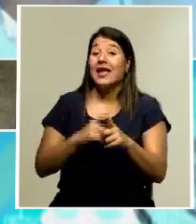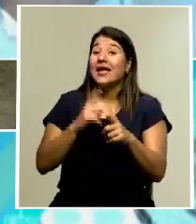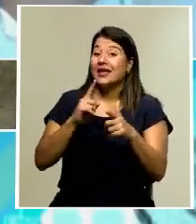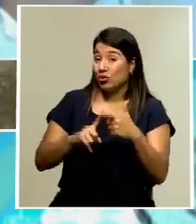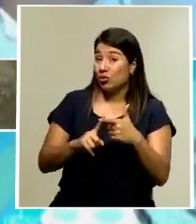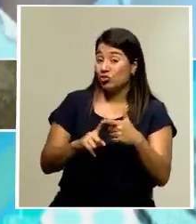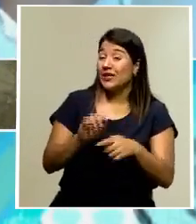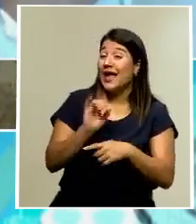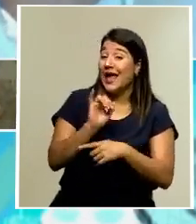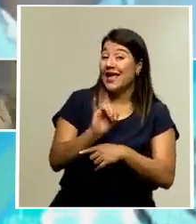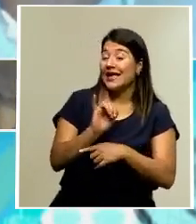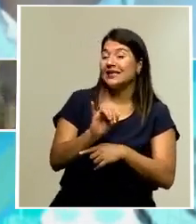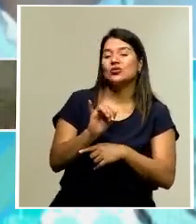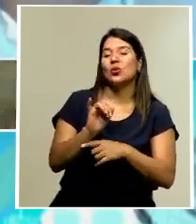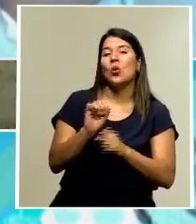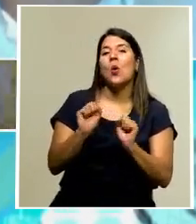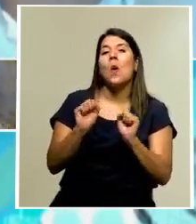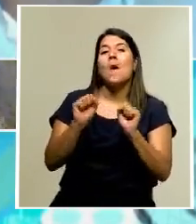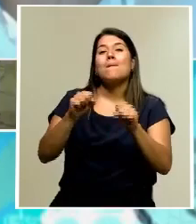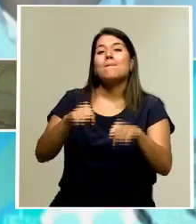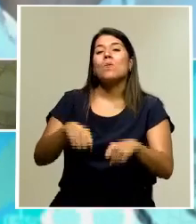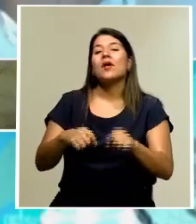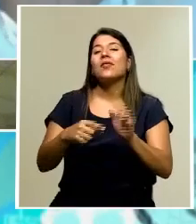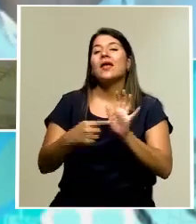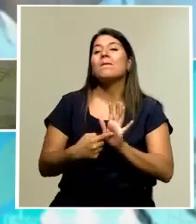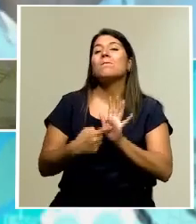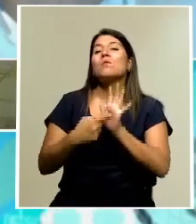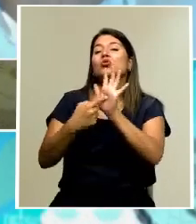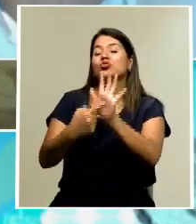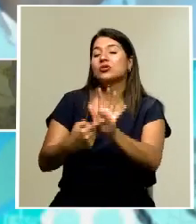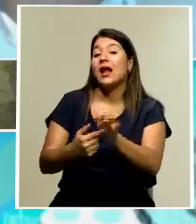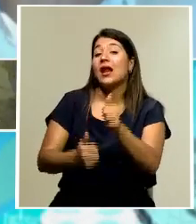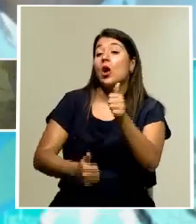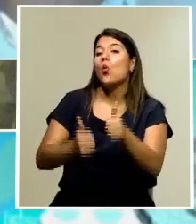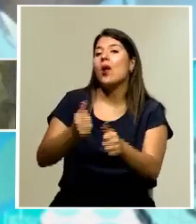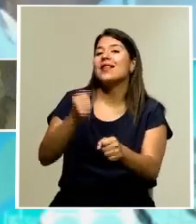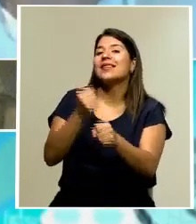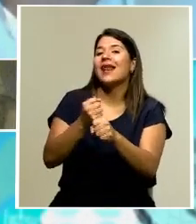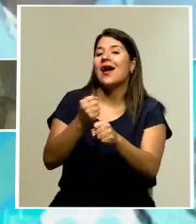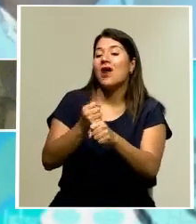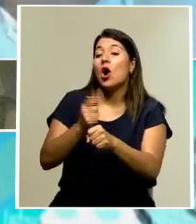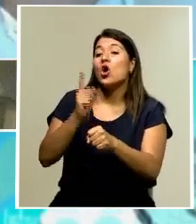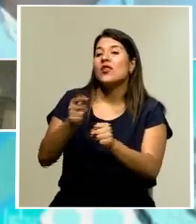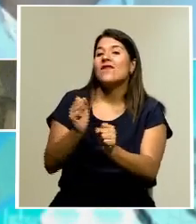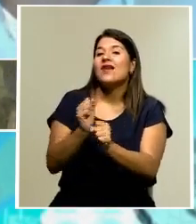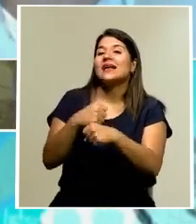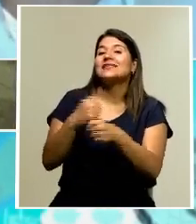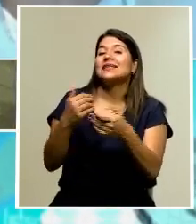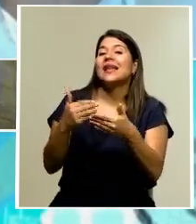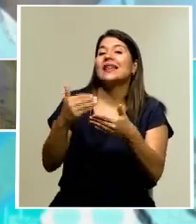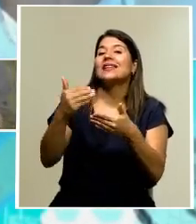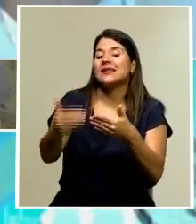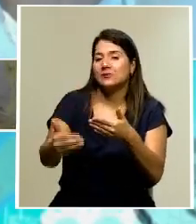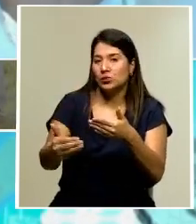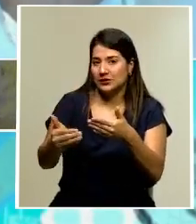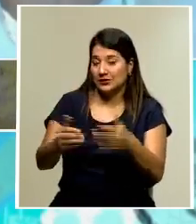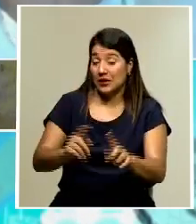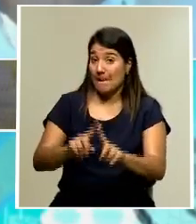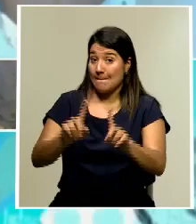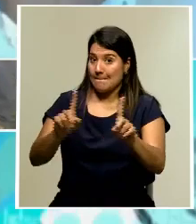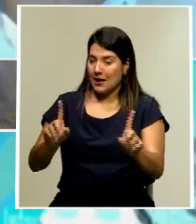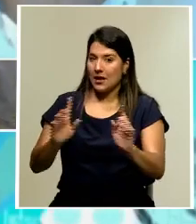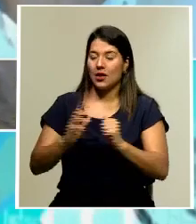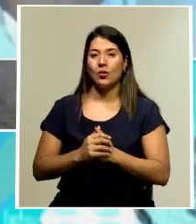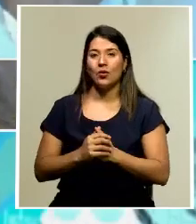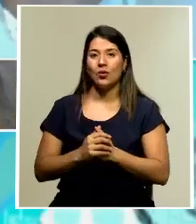mucho de cuál es el trabajo que debería acometer en lo sucesivo, pero también si estamos hablando del mismo candidato que no